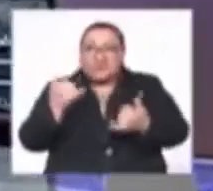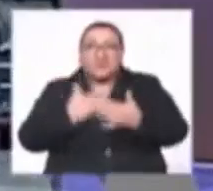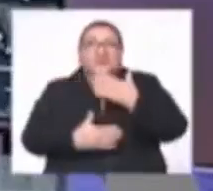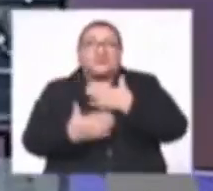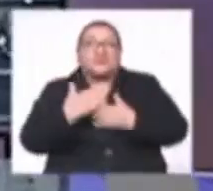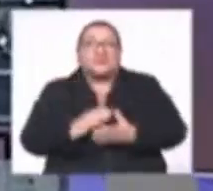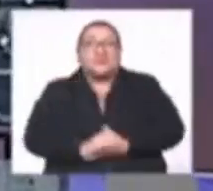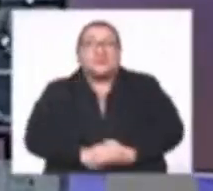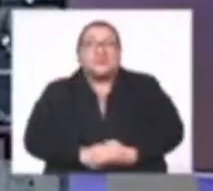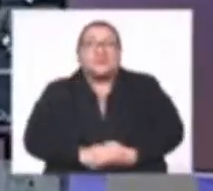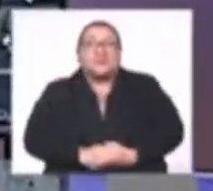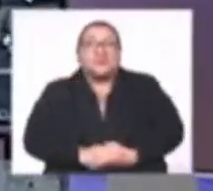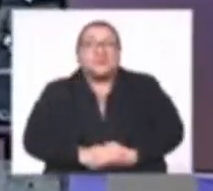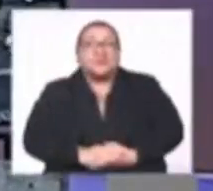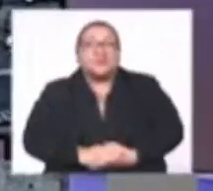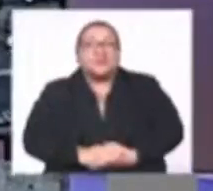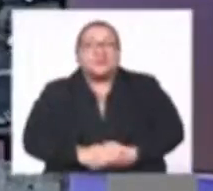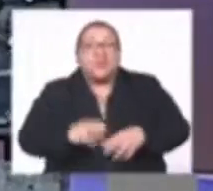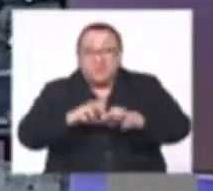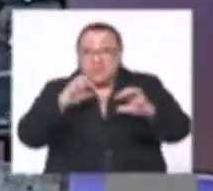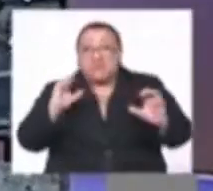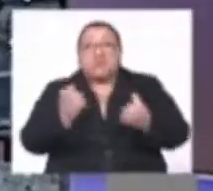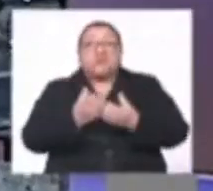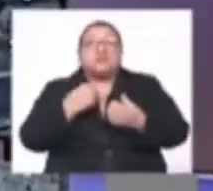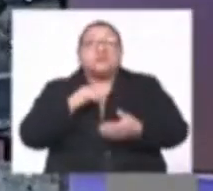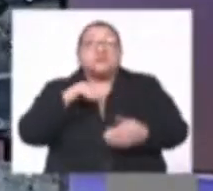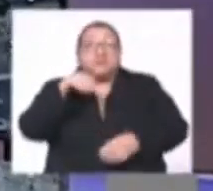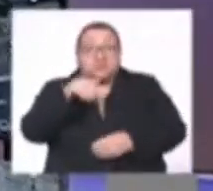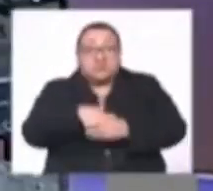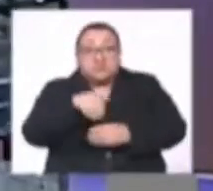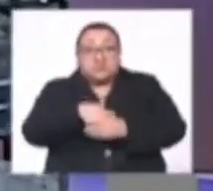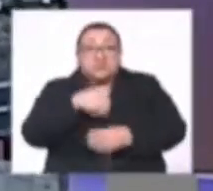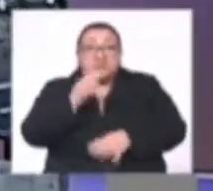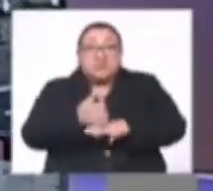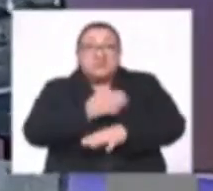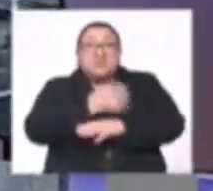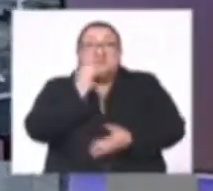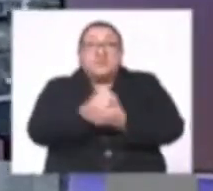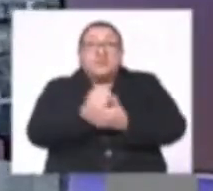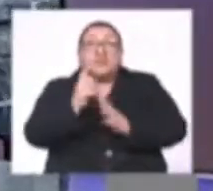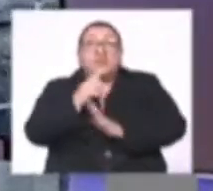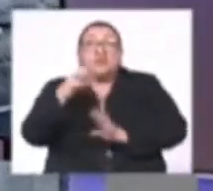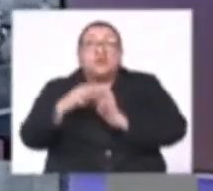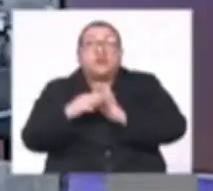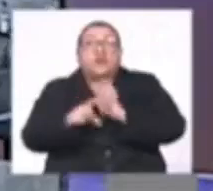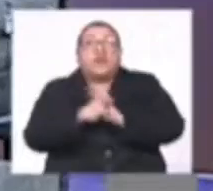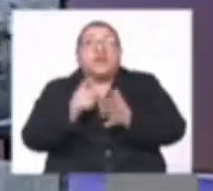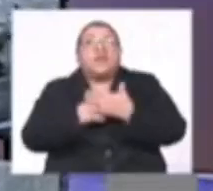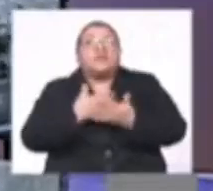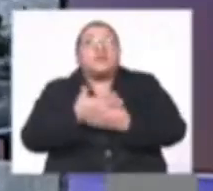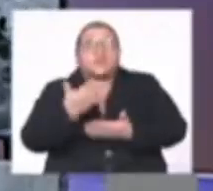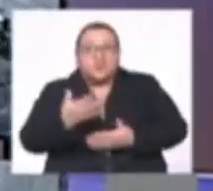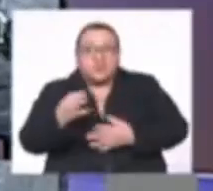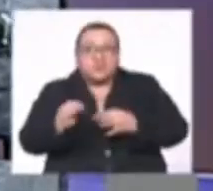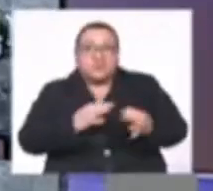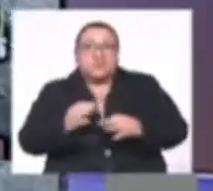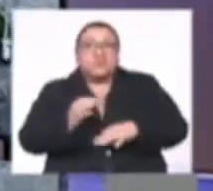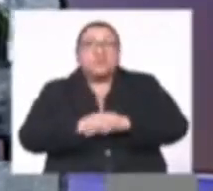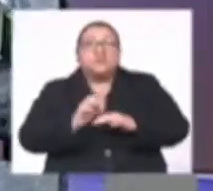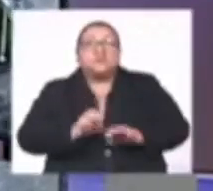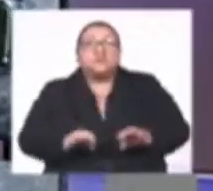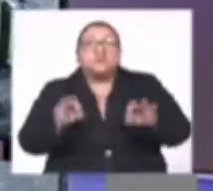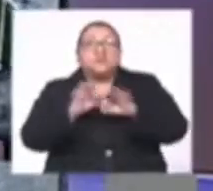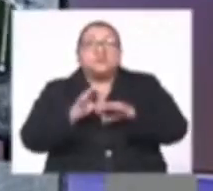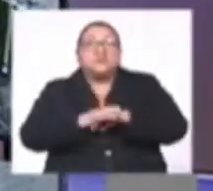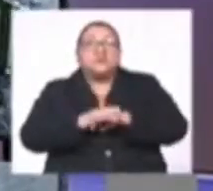edición matinal. Y el Pleno del Congreso aprobó en primera votación el dictamen del proyecto de ley que propone precisar la